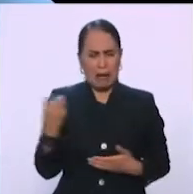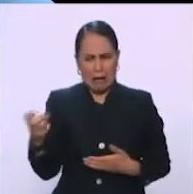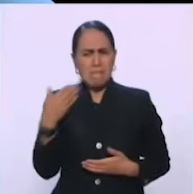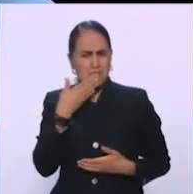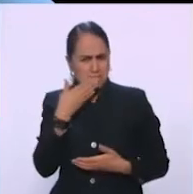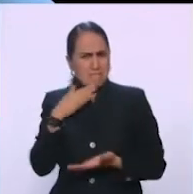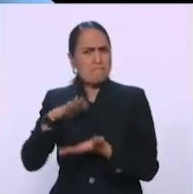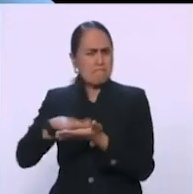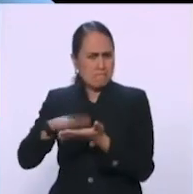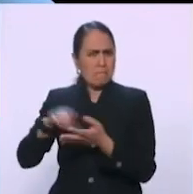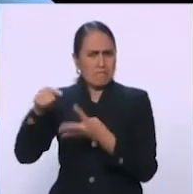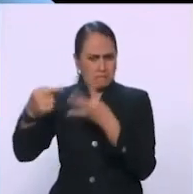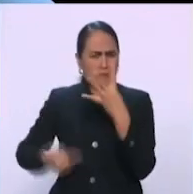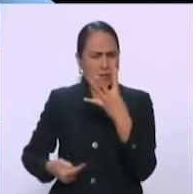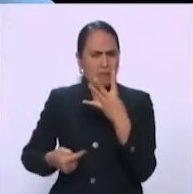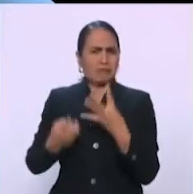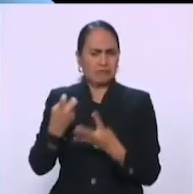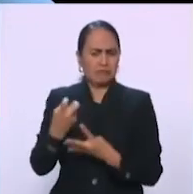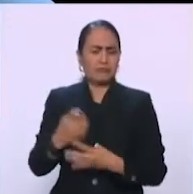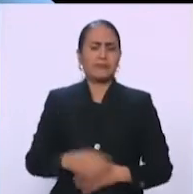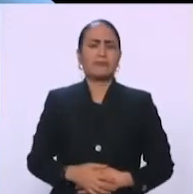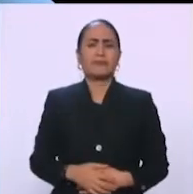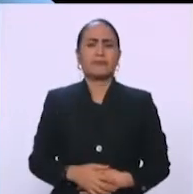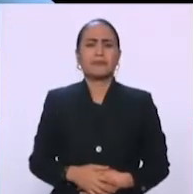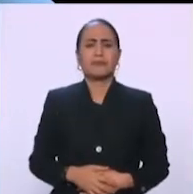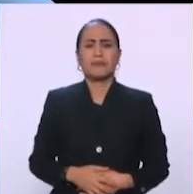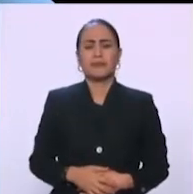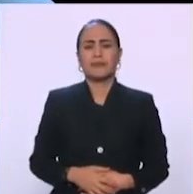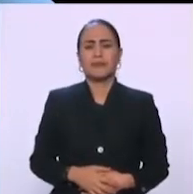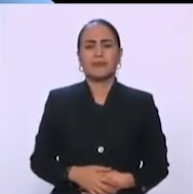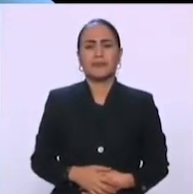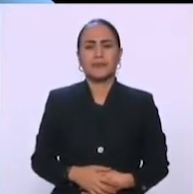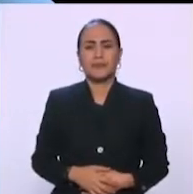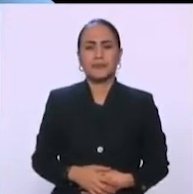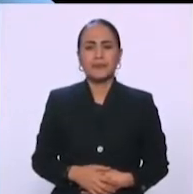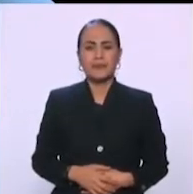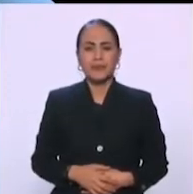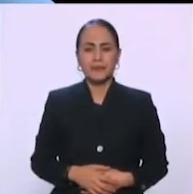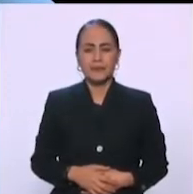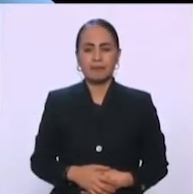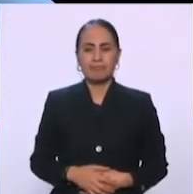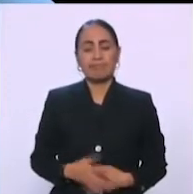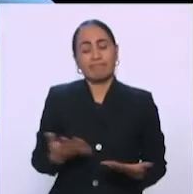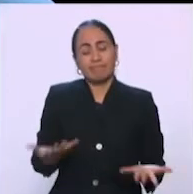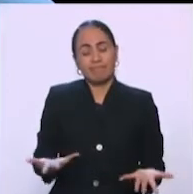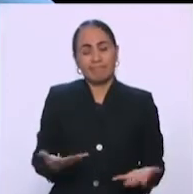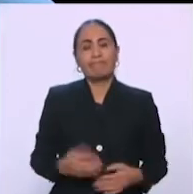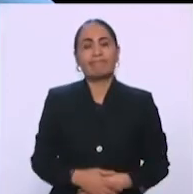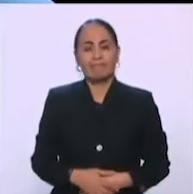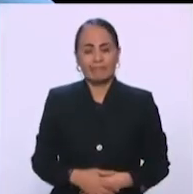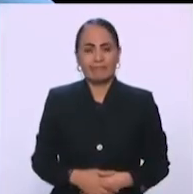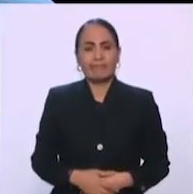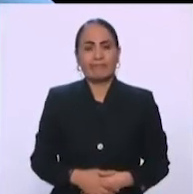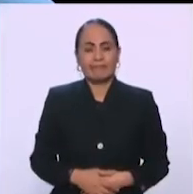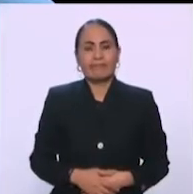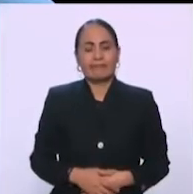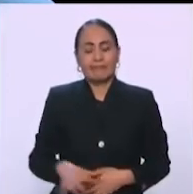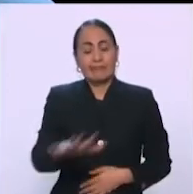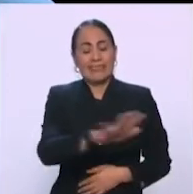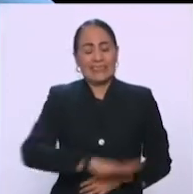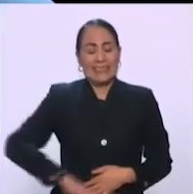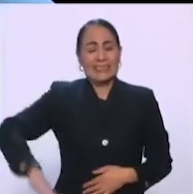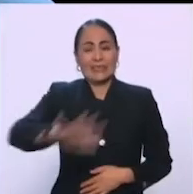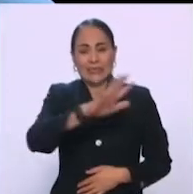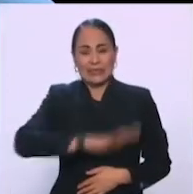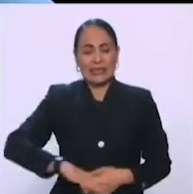en lo correcto lo que está diciendo el presidente. Pues así está nuestro escenario